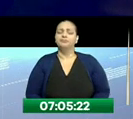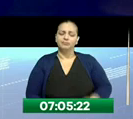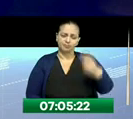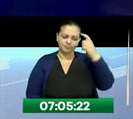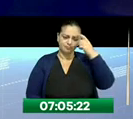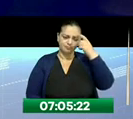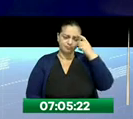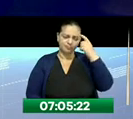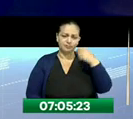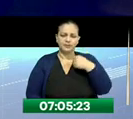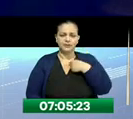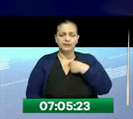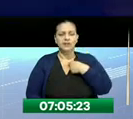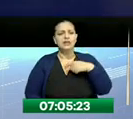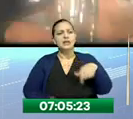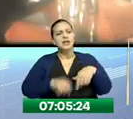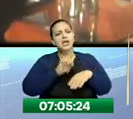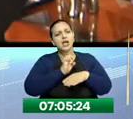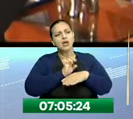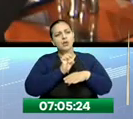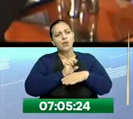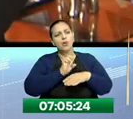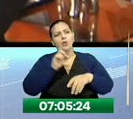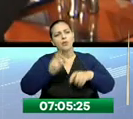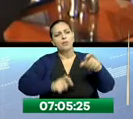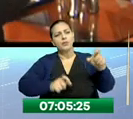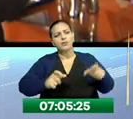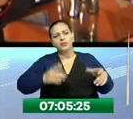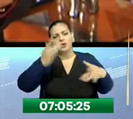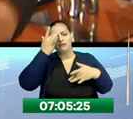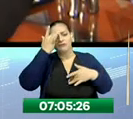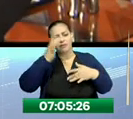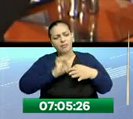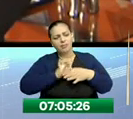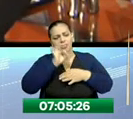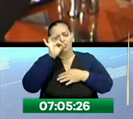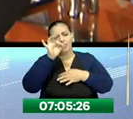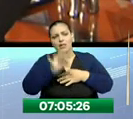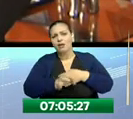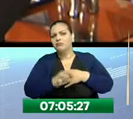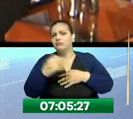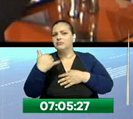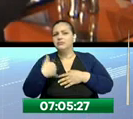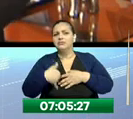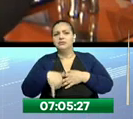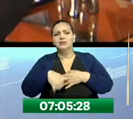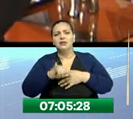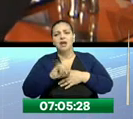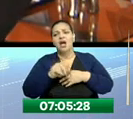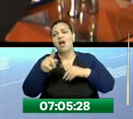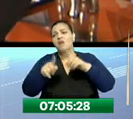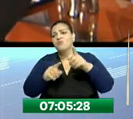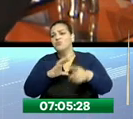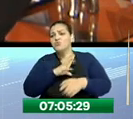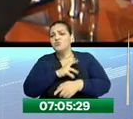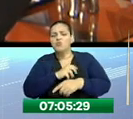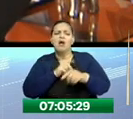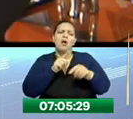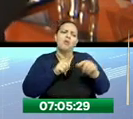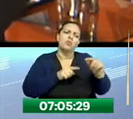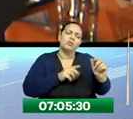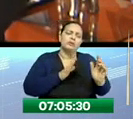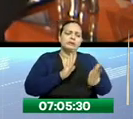de este mundo y padecimos. Padecimos y seguimos padeciendo, unos más que otros, pero el mundo